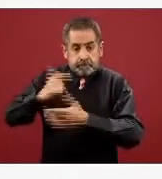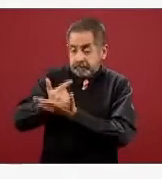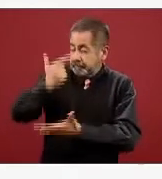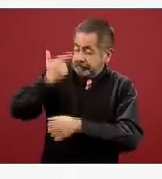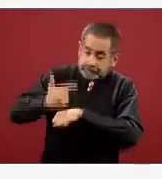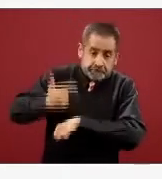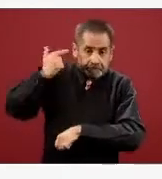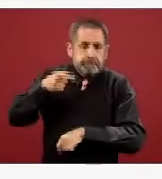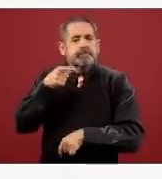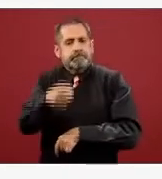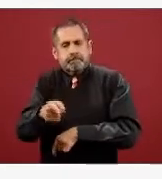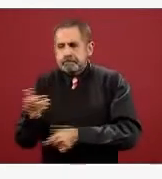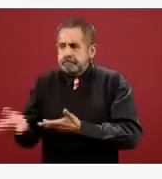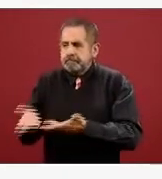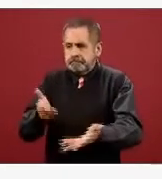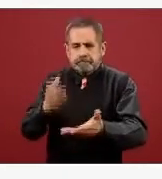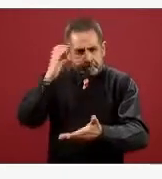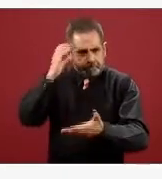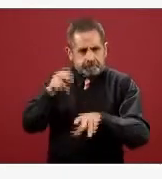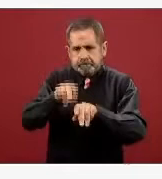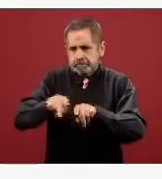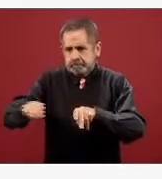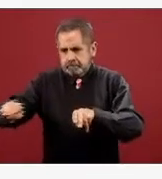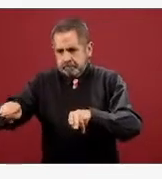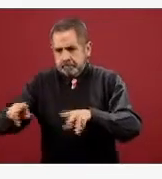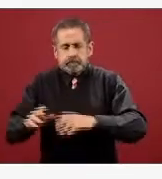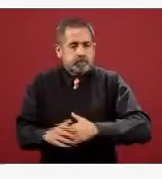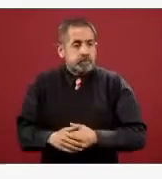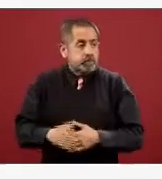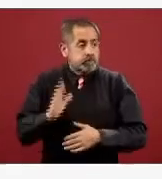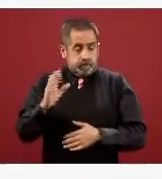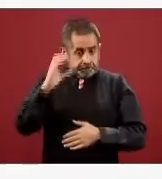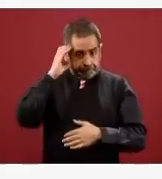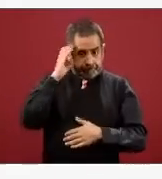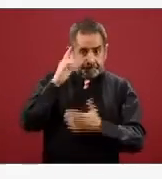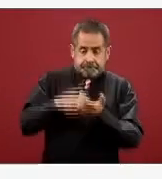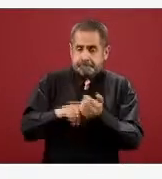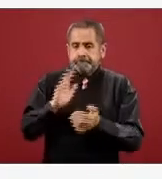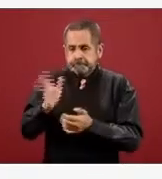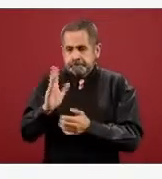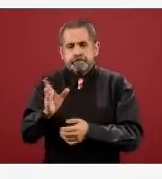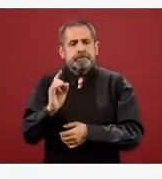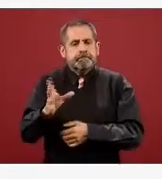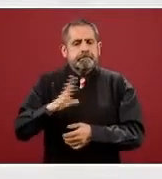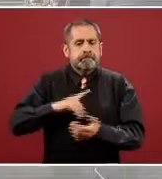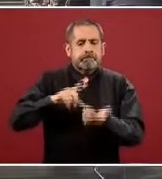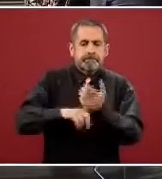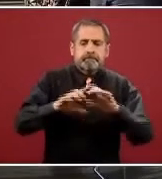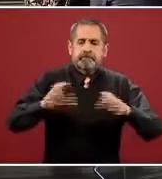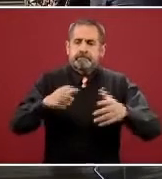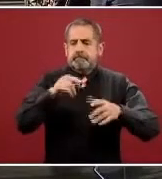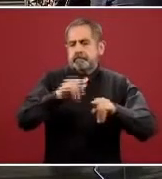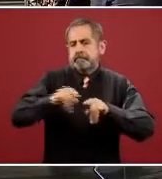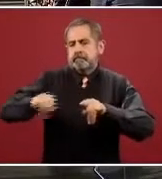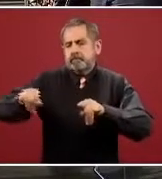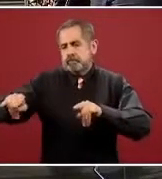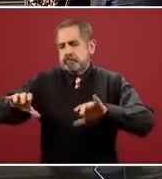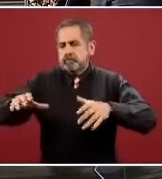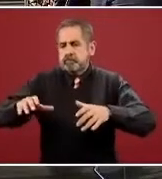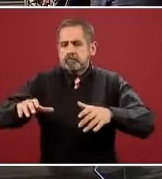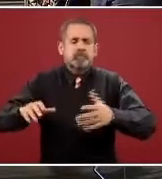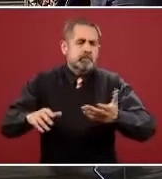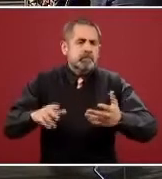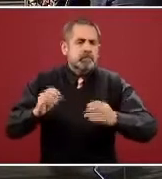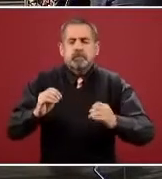y principalmente muchas de estas camas son, o de las camas ya instaladas en unidades de cuidados intermedios o en unidades